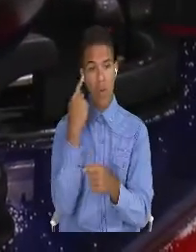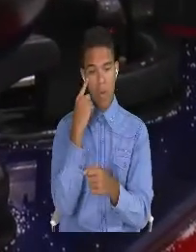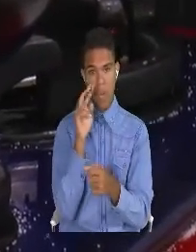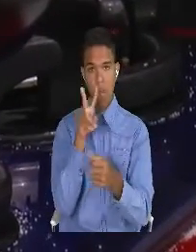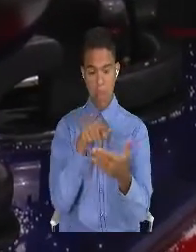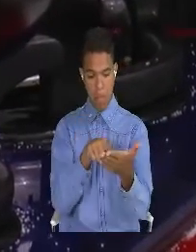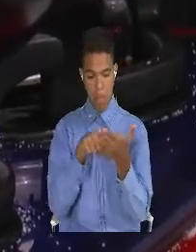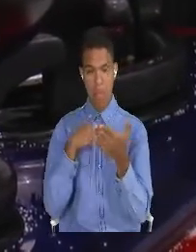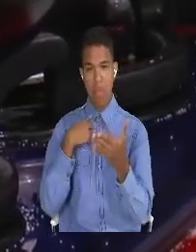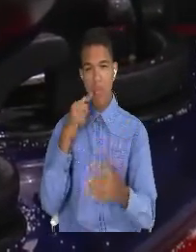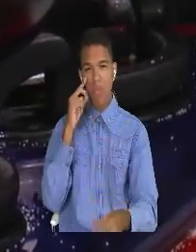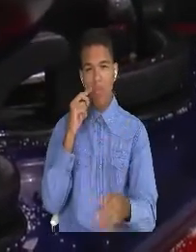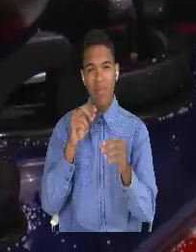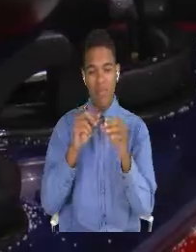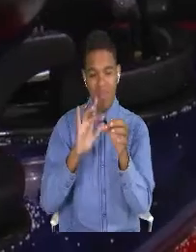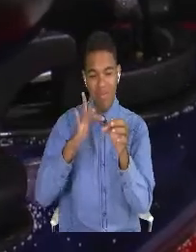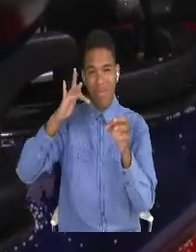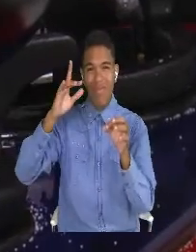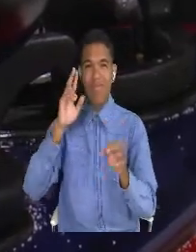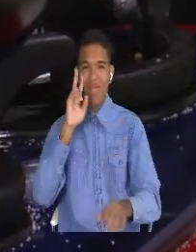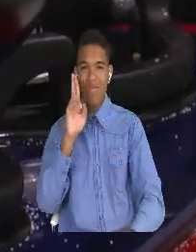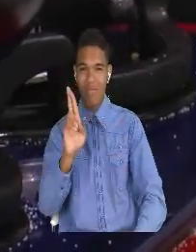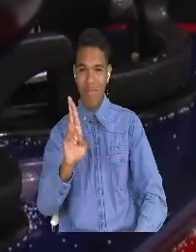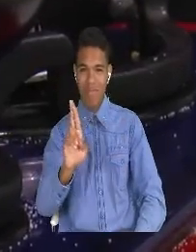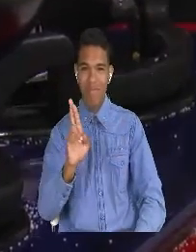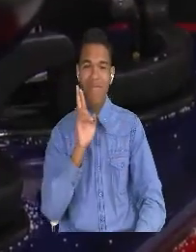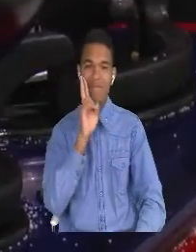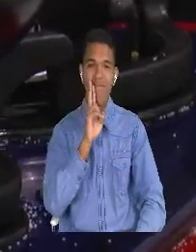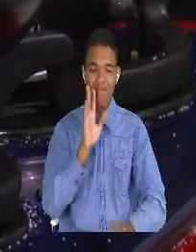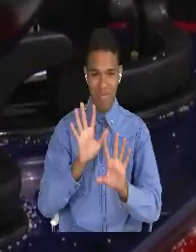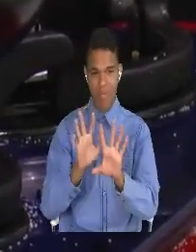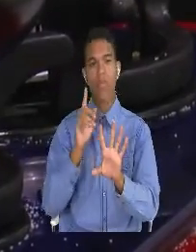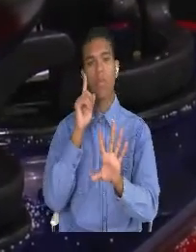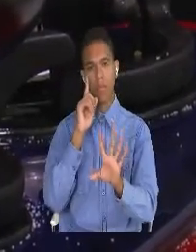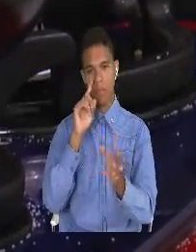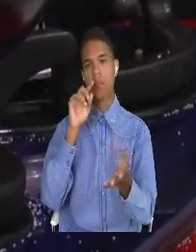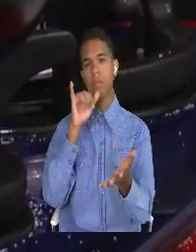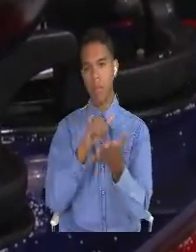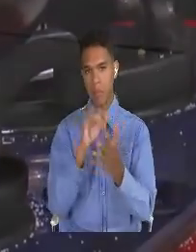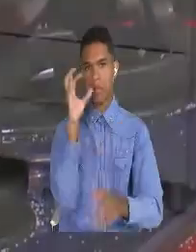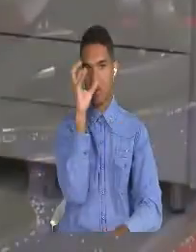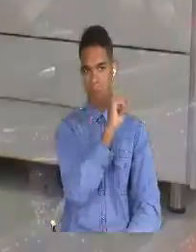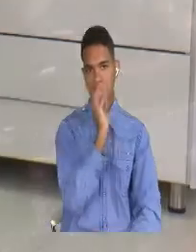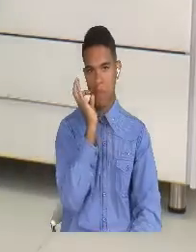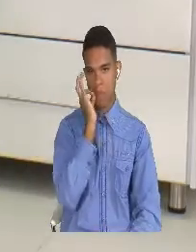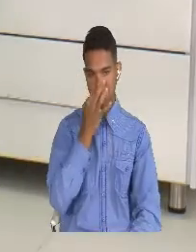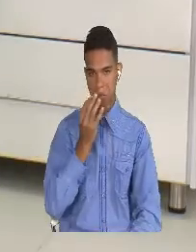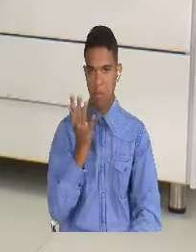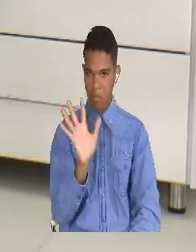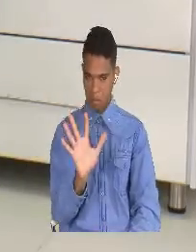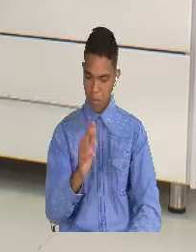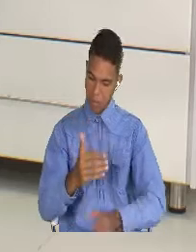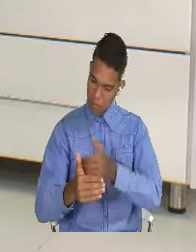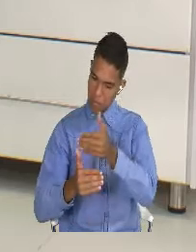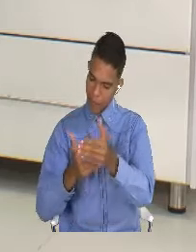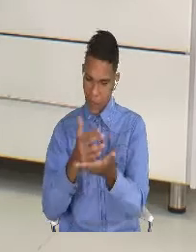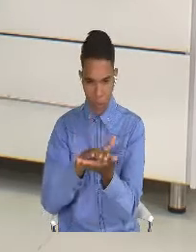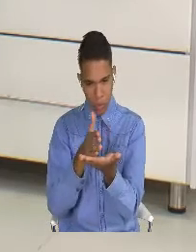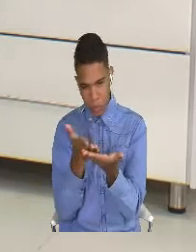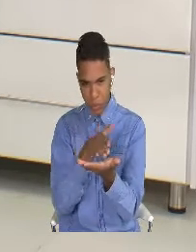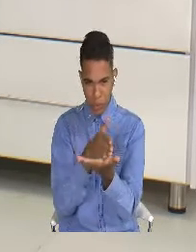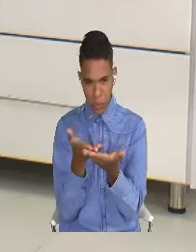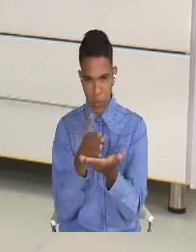está dorando. Entonces, eso es lo que queríamos, estamos buscando nuestro salmón coja cuerpo. A nuestra